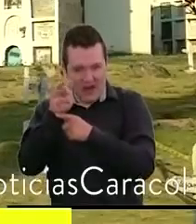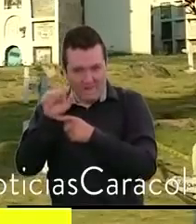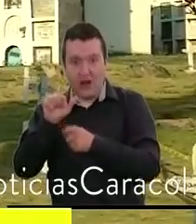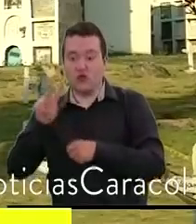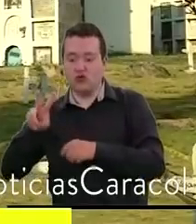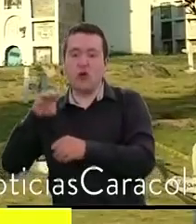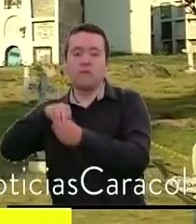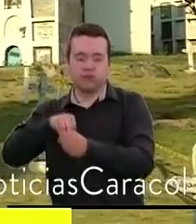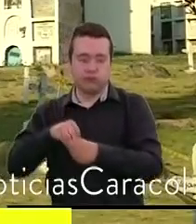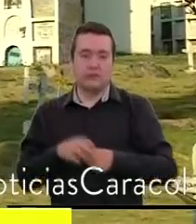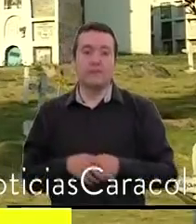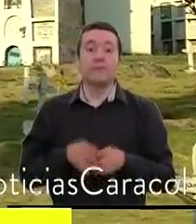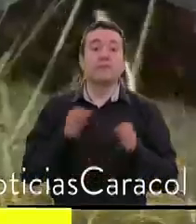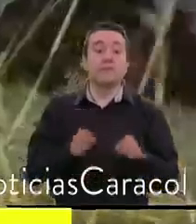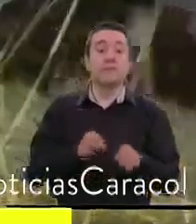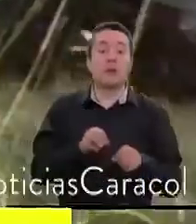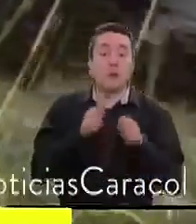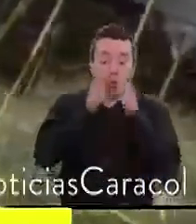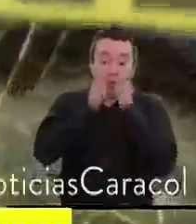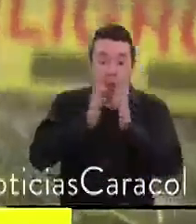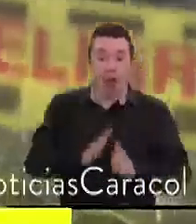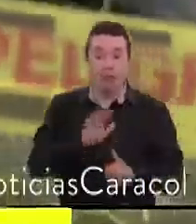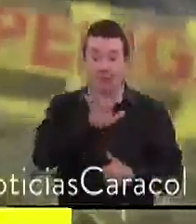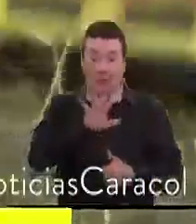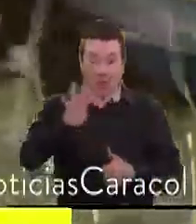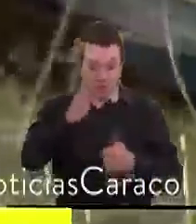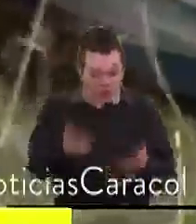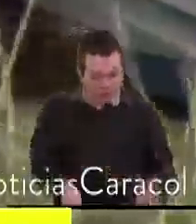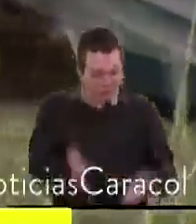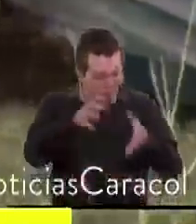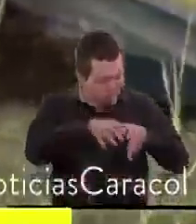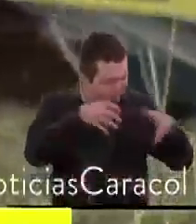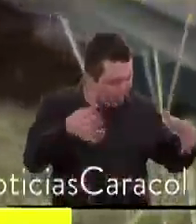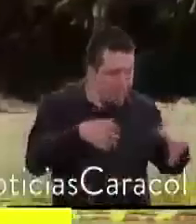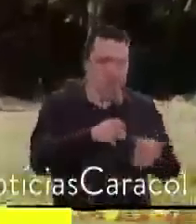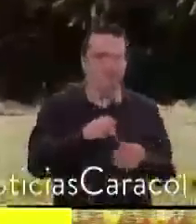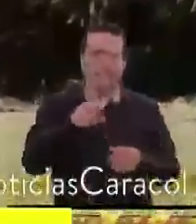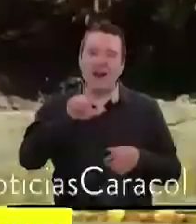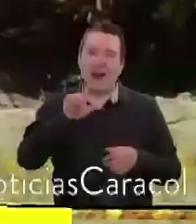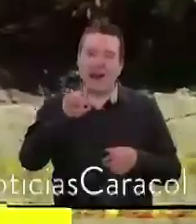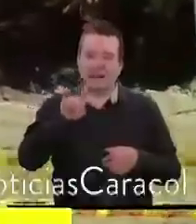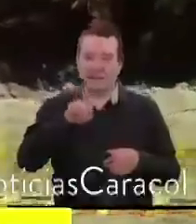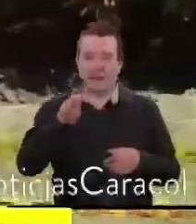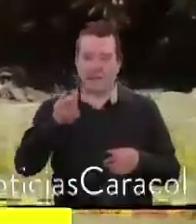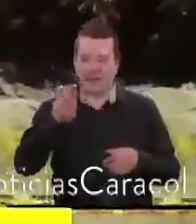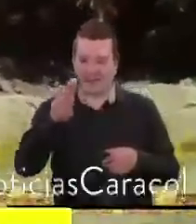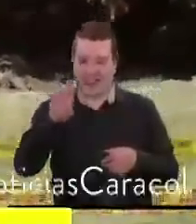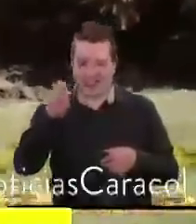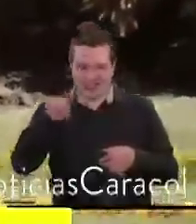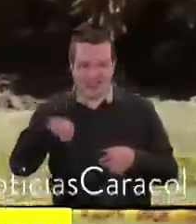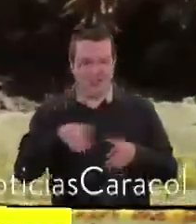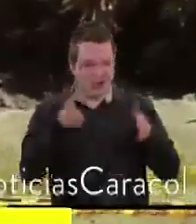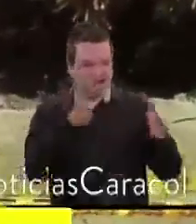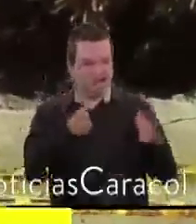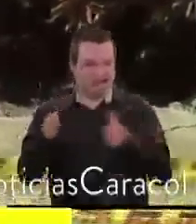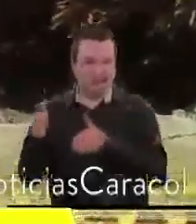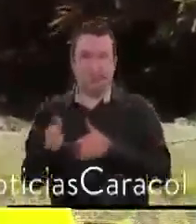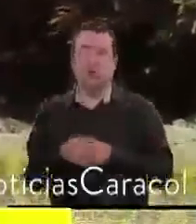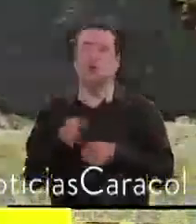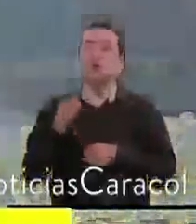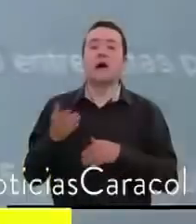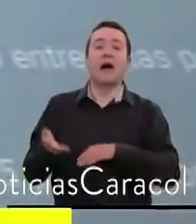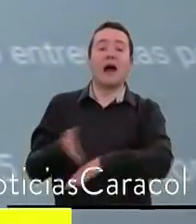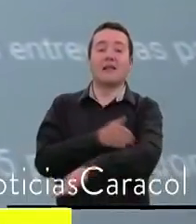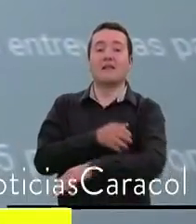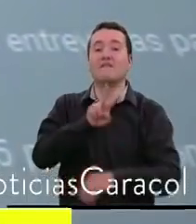Cuatro de los 54 cuerpos exhumados en el cementerio Las Mercedes del municipio de Dabeiba, Antioquia, el pasado 21 de febrero del presente